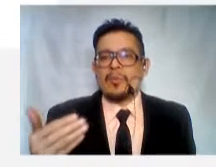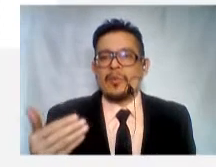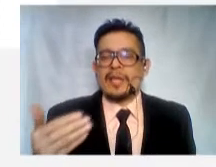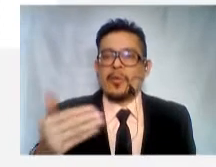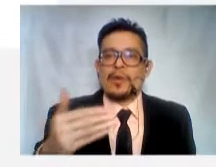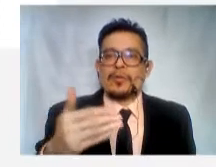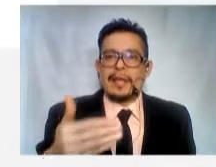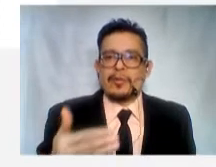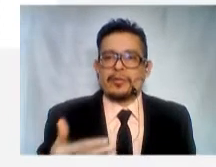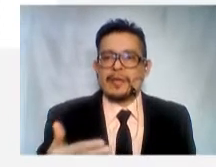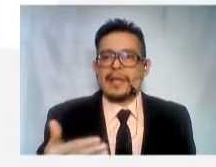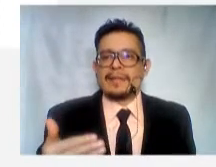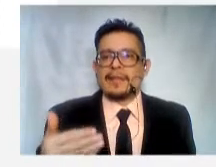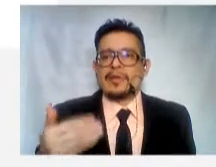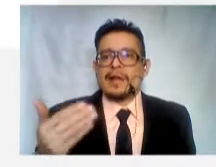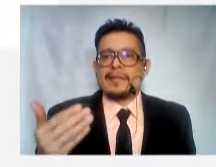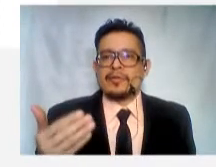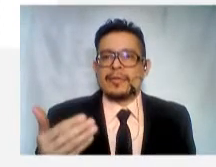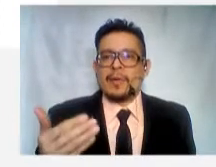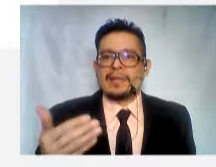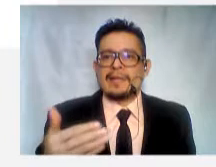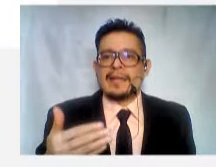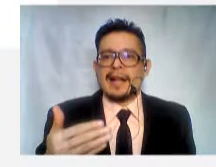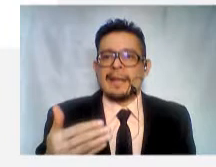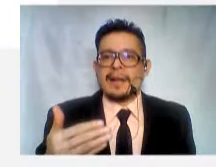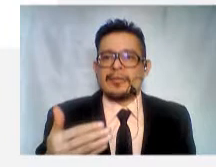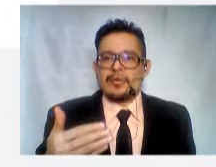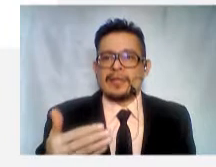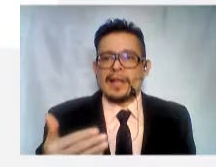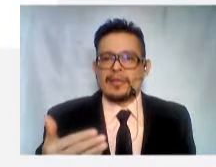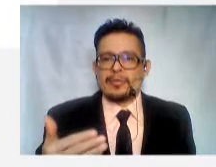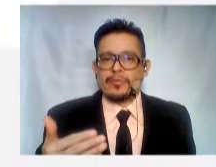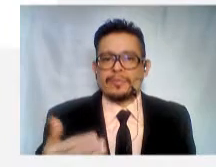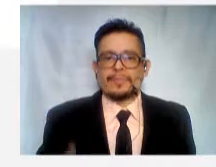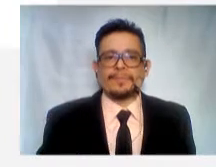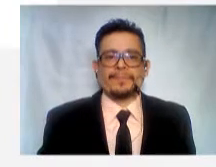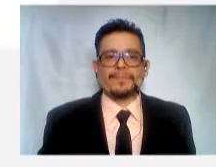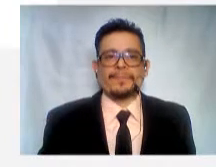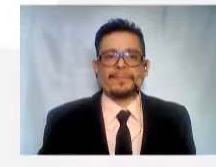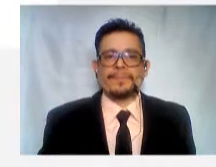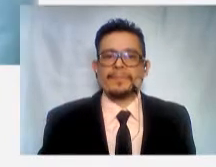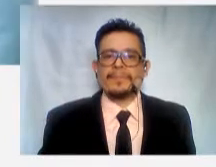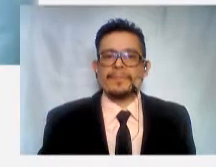y cómo y cuándo tenerlos derecho a la rendición de cuentas y a la reparación de daños